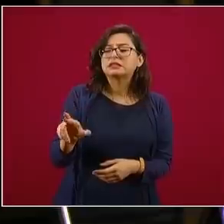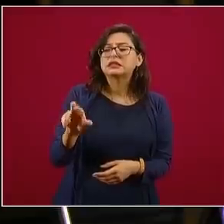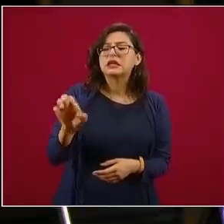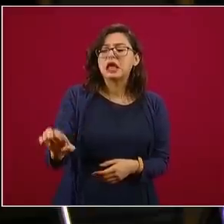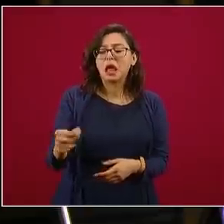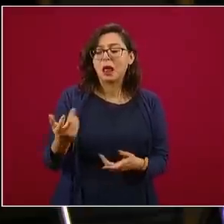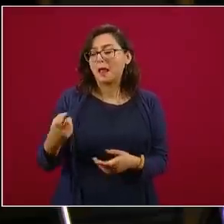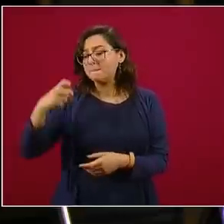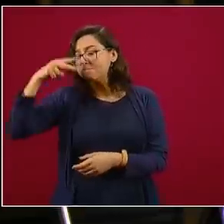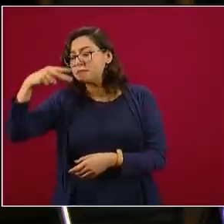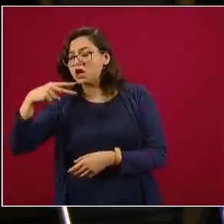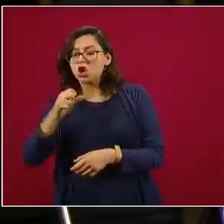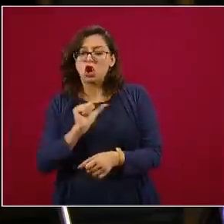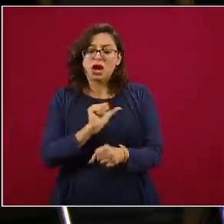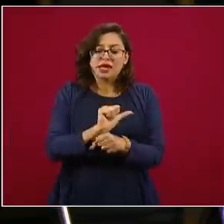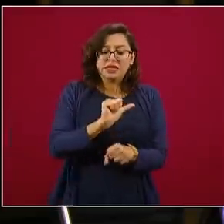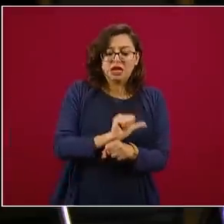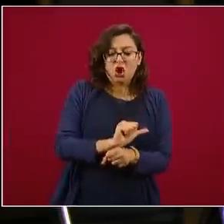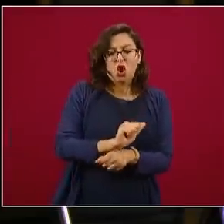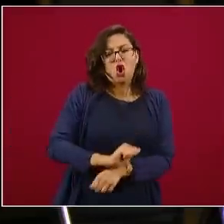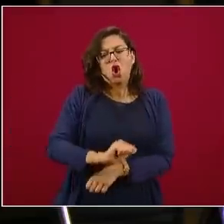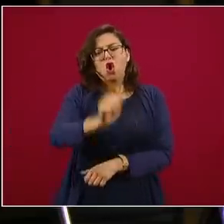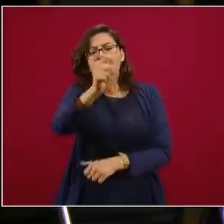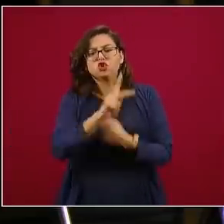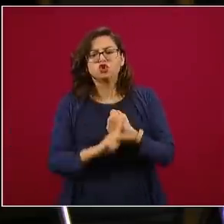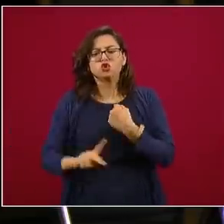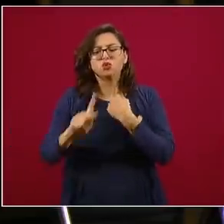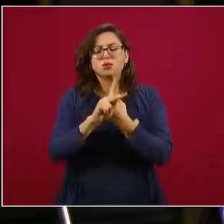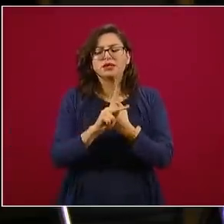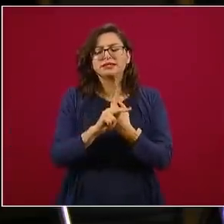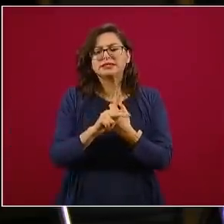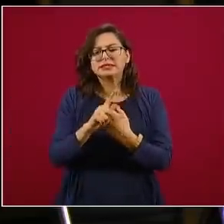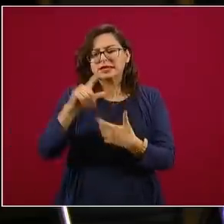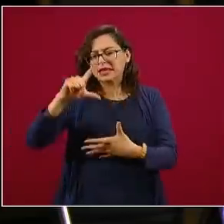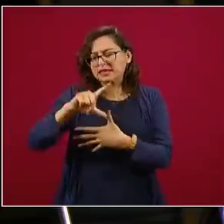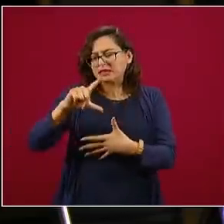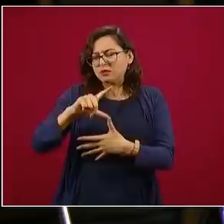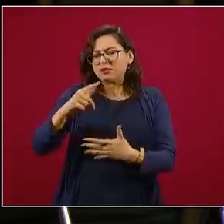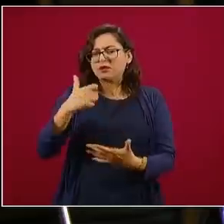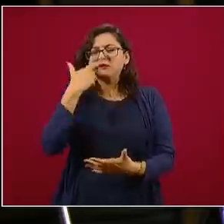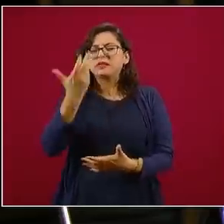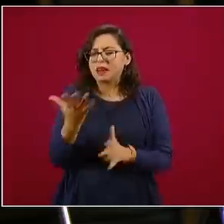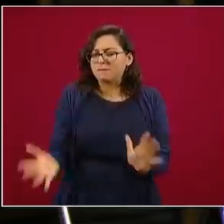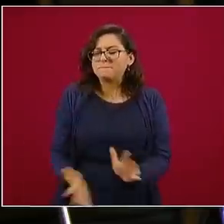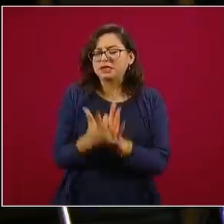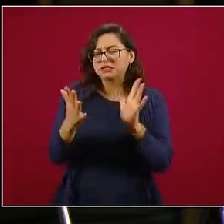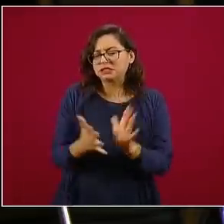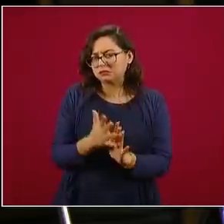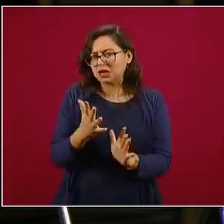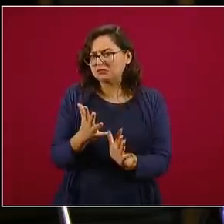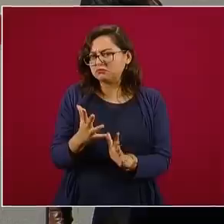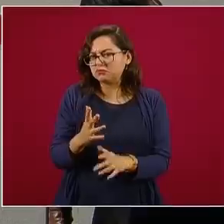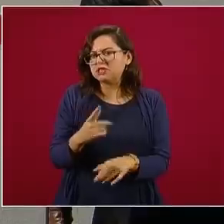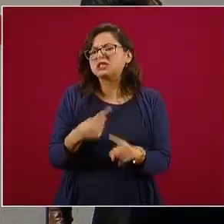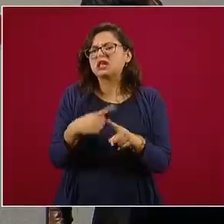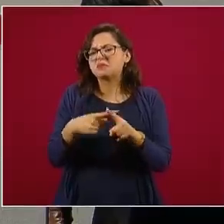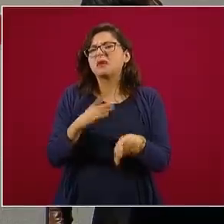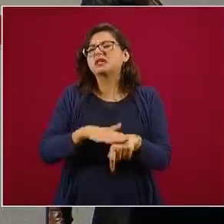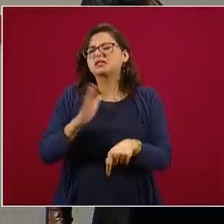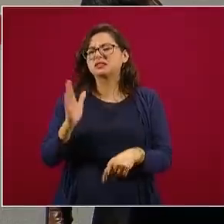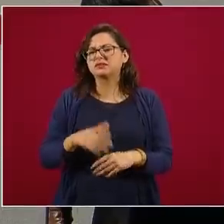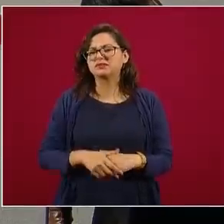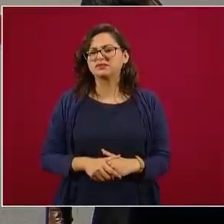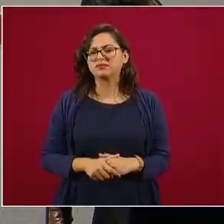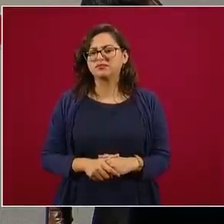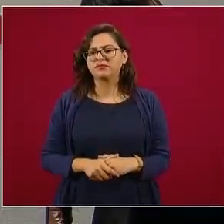otros países han manifestado su intención justamente de participar en este proyecto? Pues